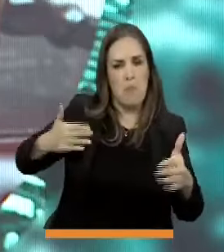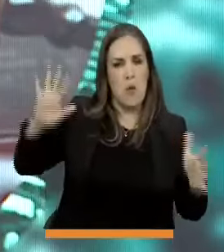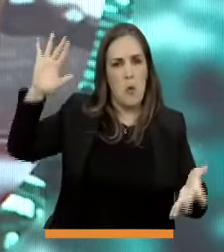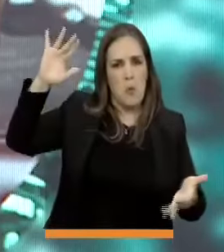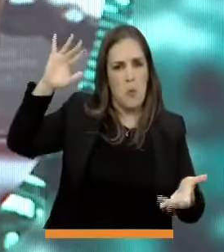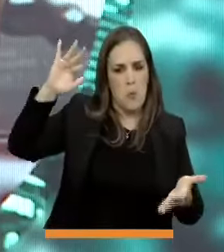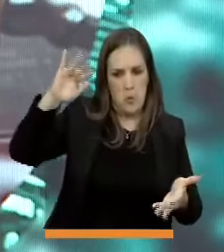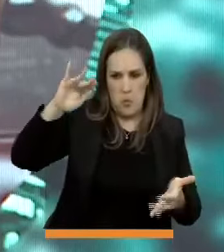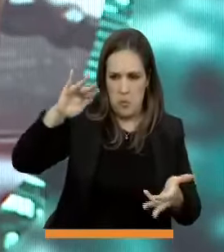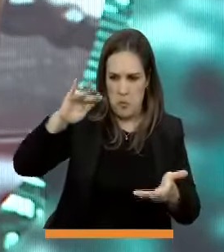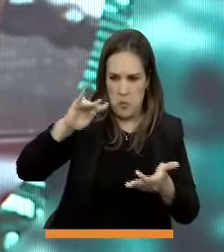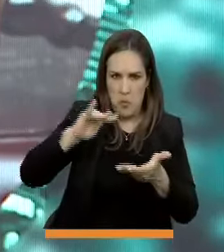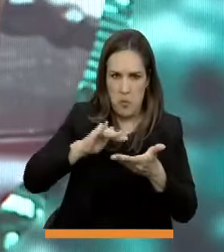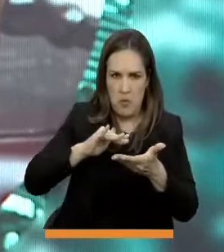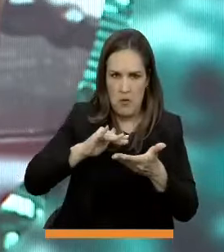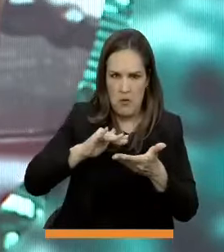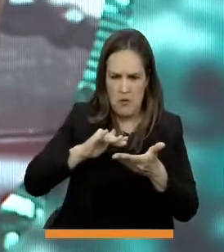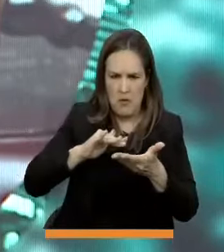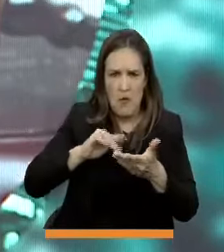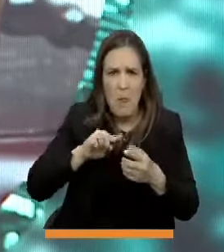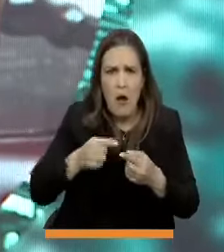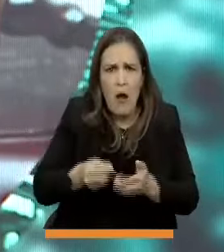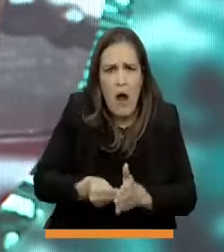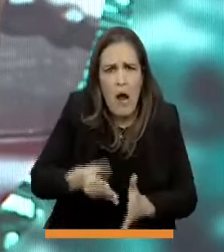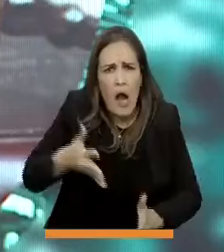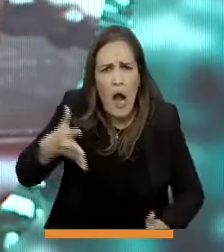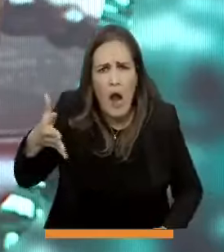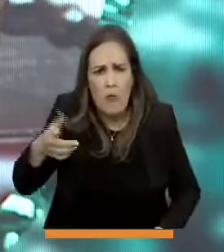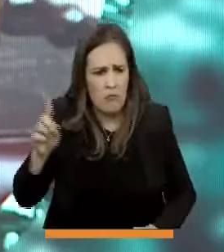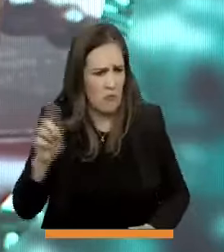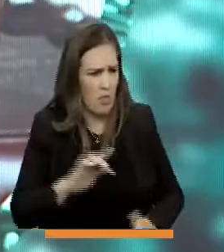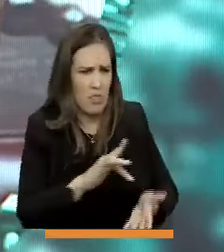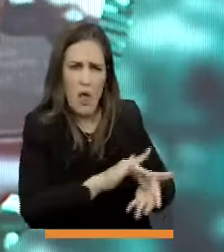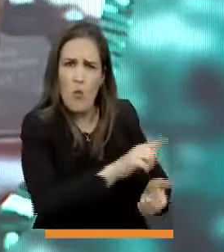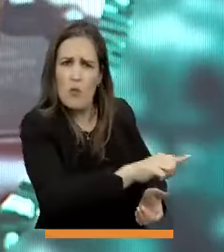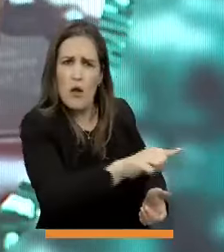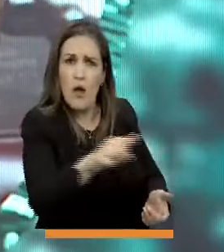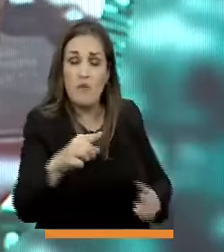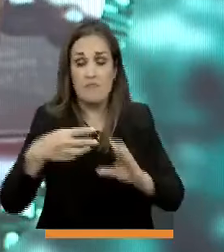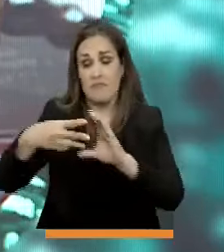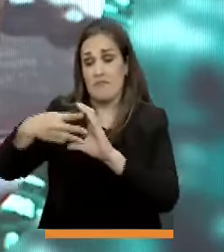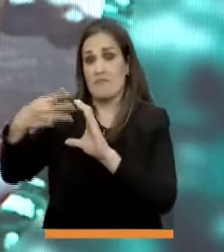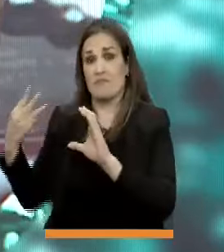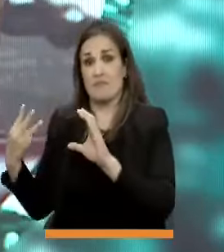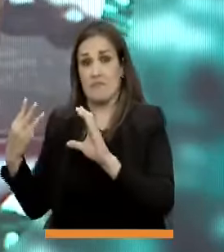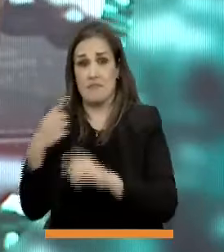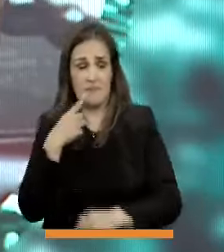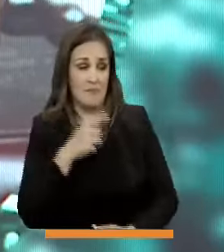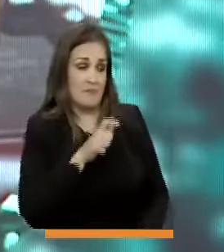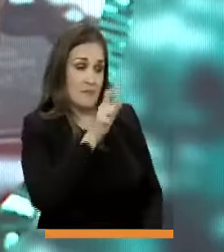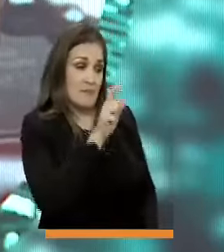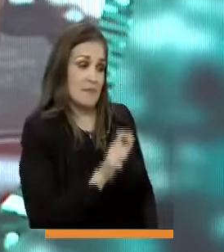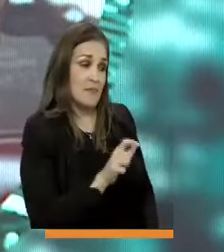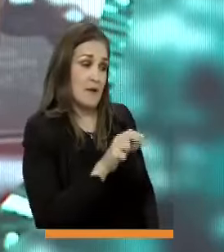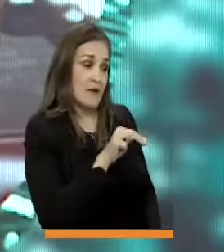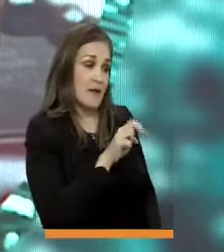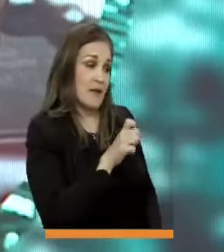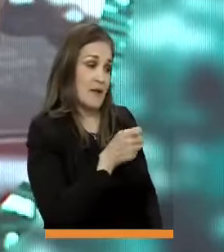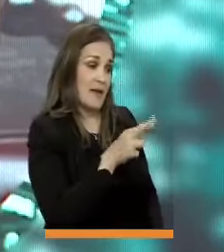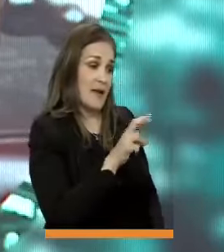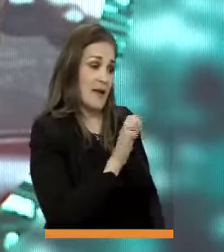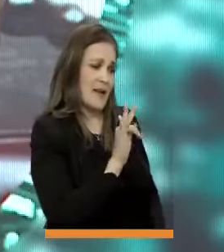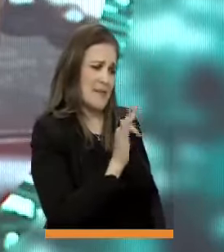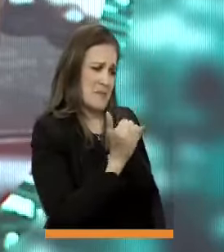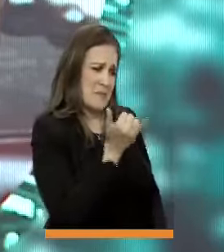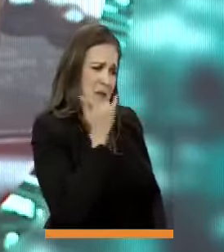dio a conocer el superintendente de salud, quien interpuso una denuncia en contra del agente liquidador Felipe Negret por presuntas